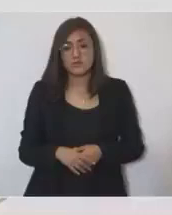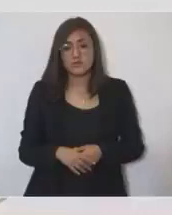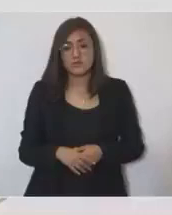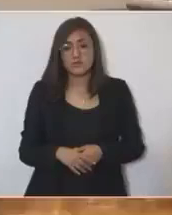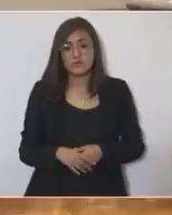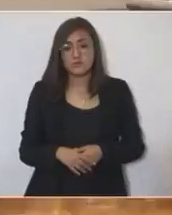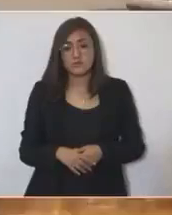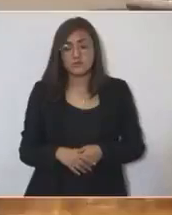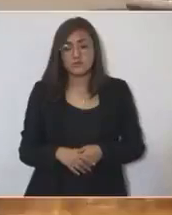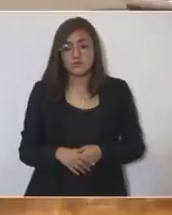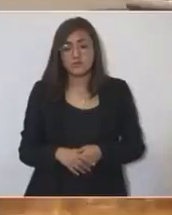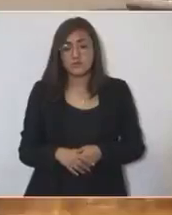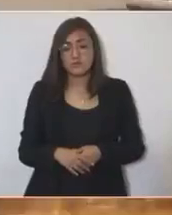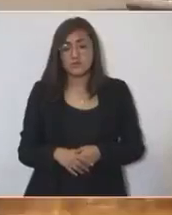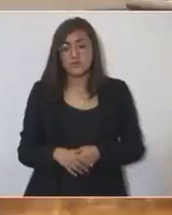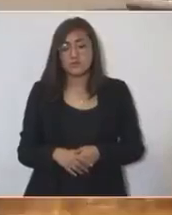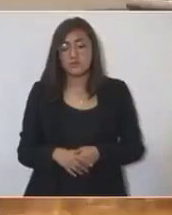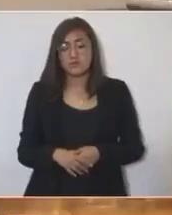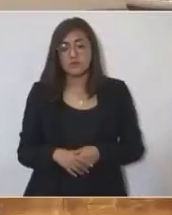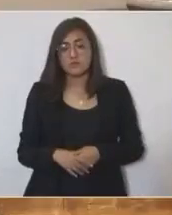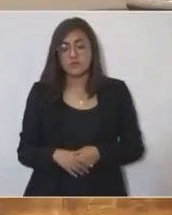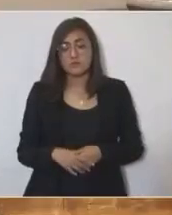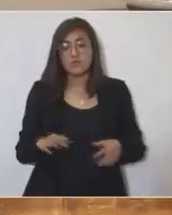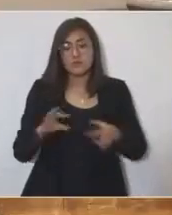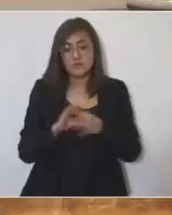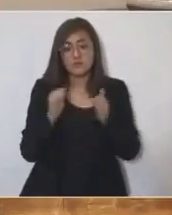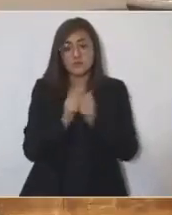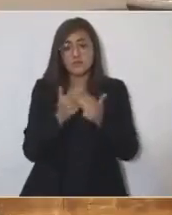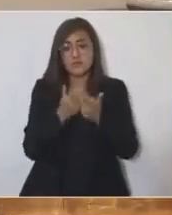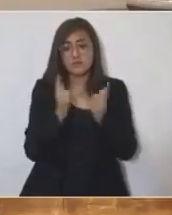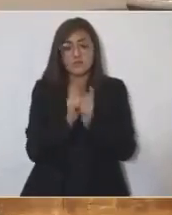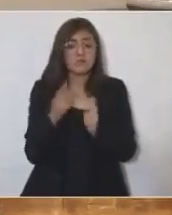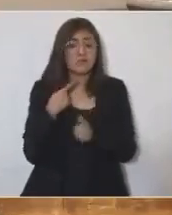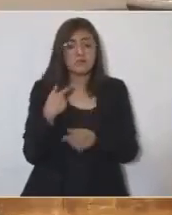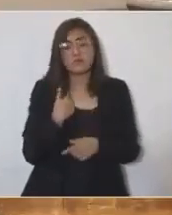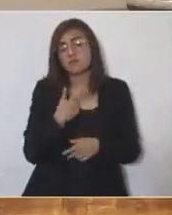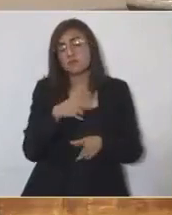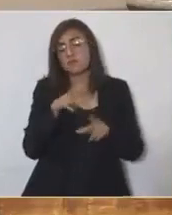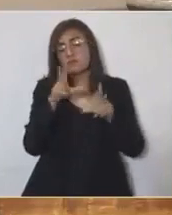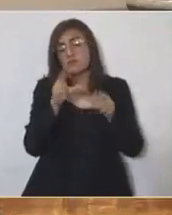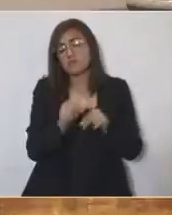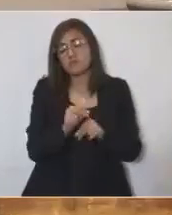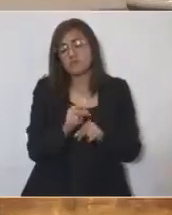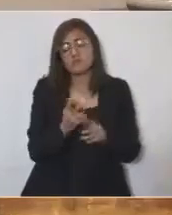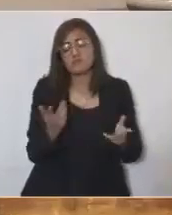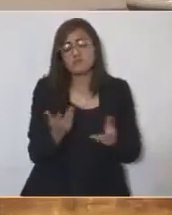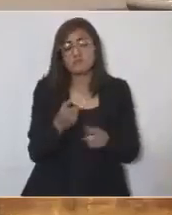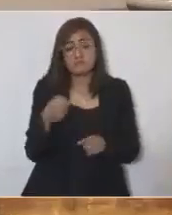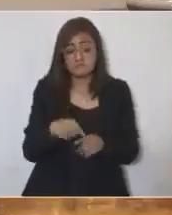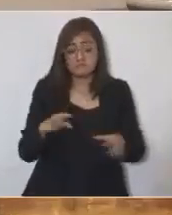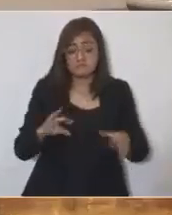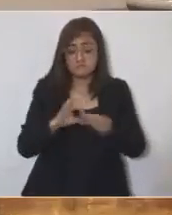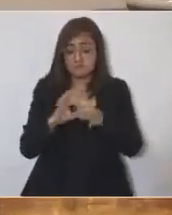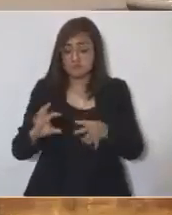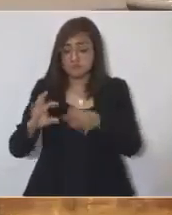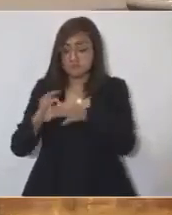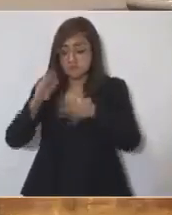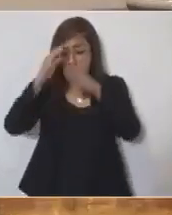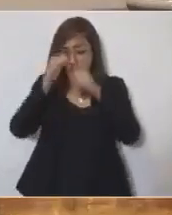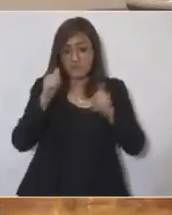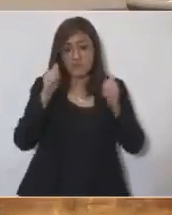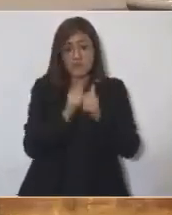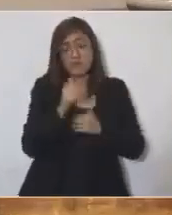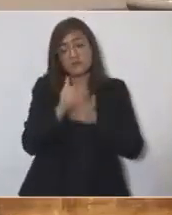no voy a opinar sobre alianzas de partidos políticos las alianzas sobre de partidos políticos